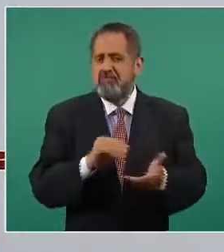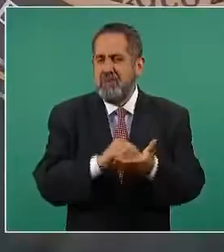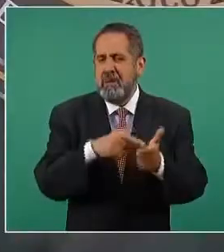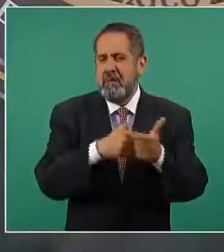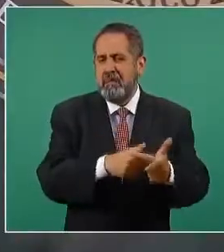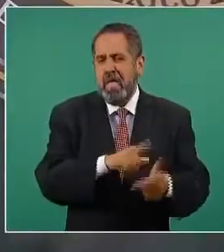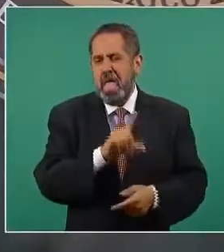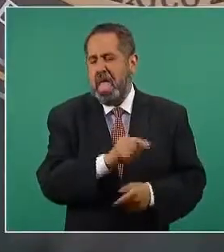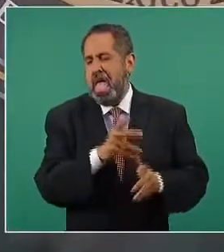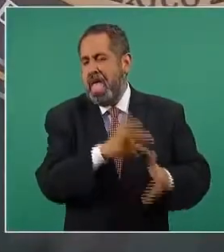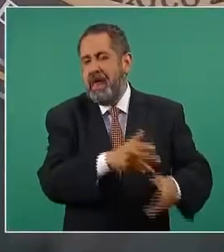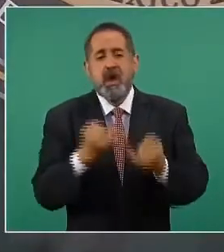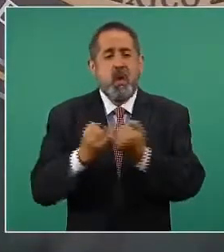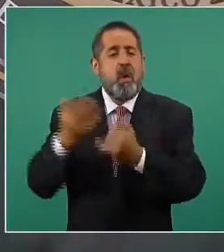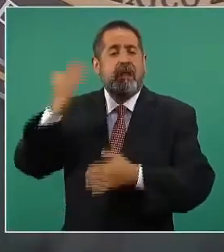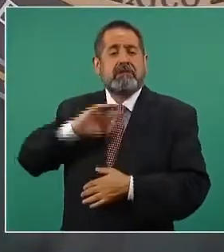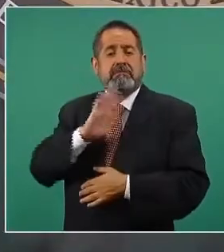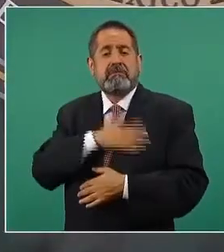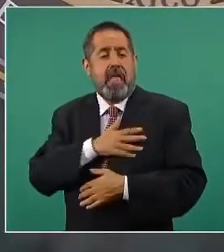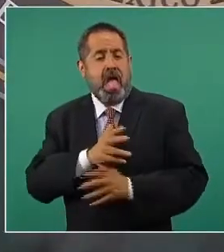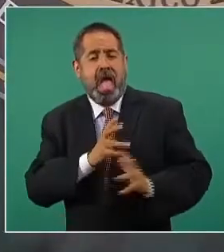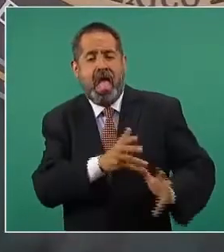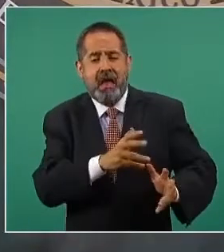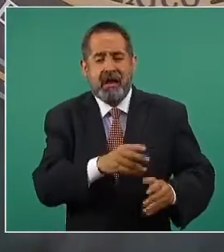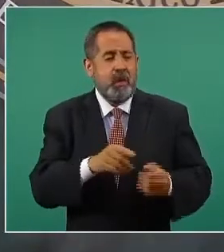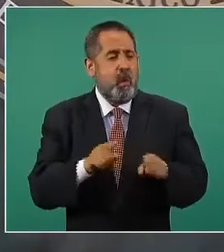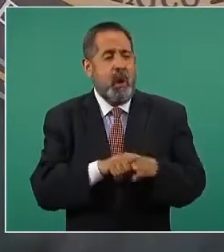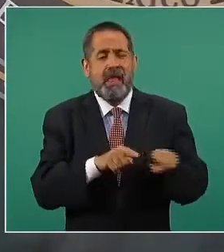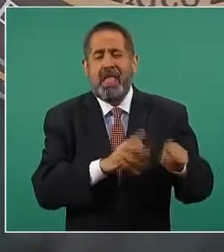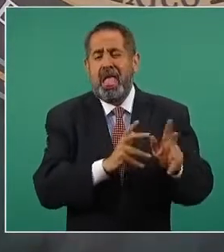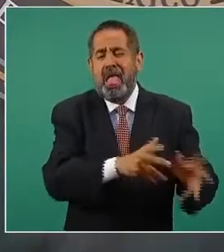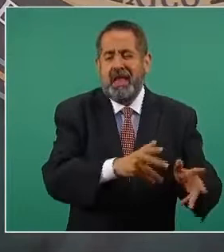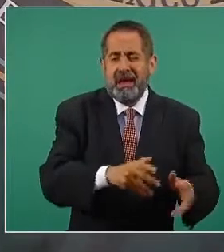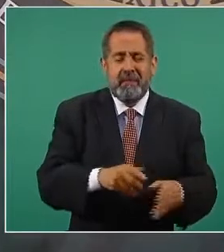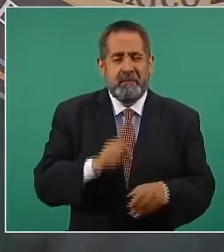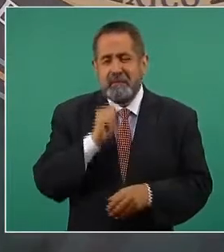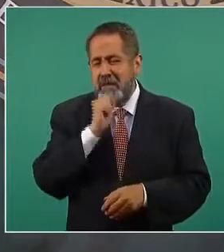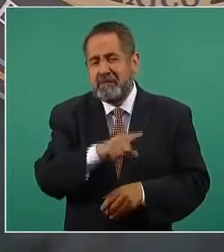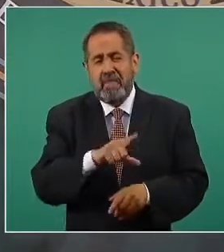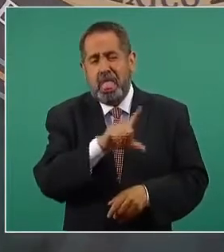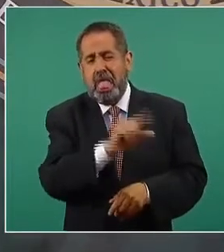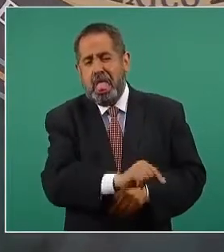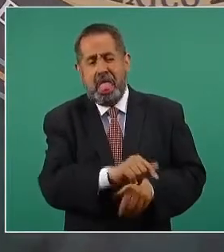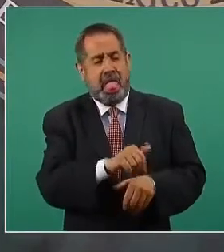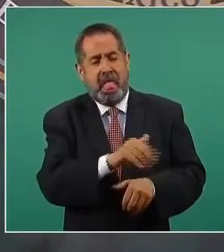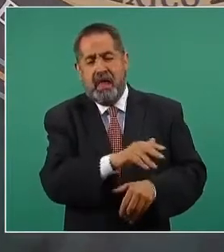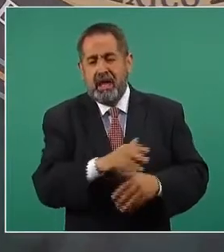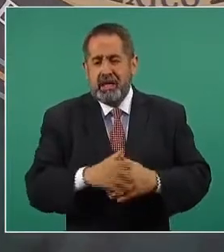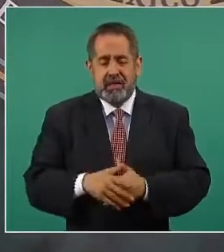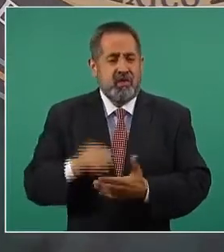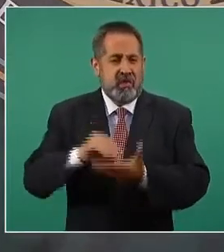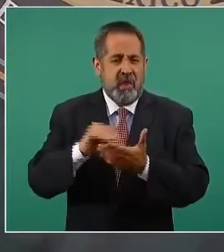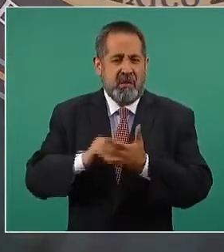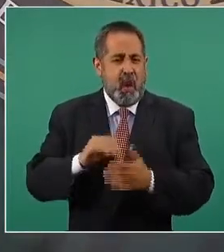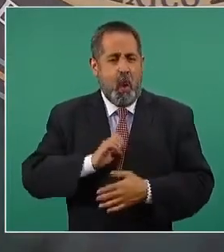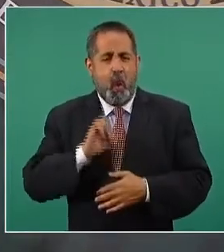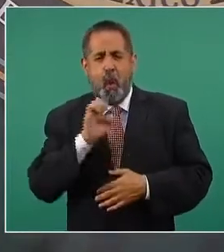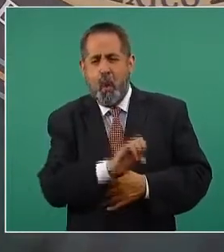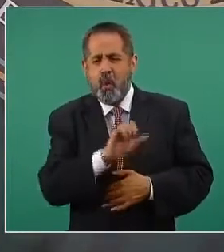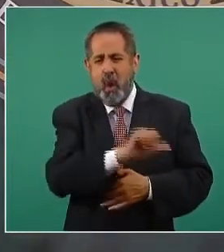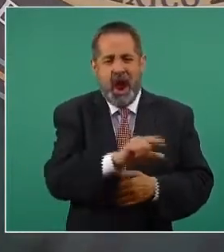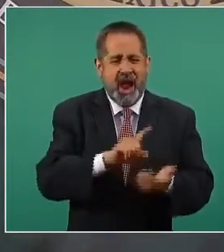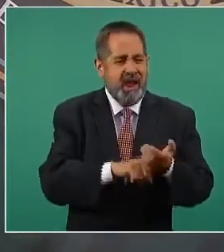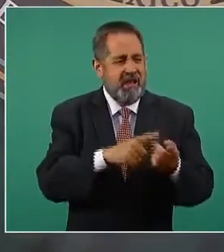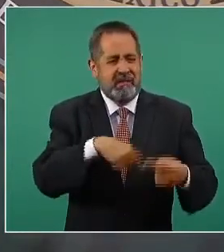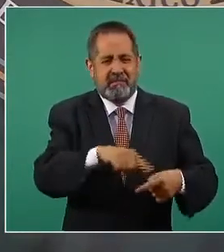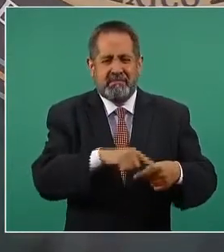mismo que durante la conquista y la colonia. Se mantuvieron el racismo y la